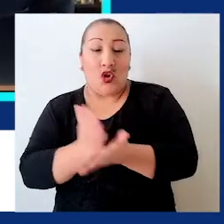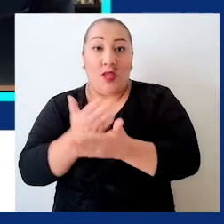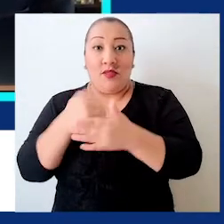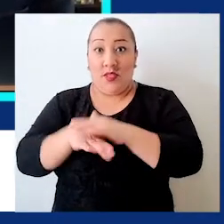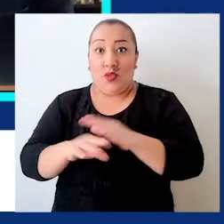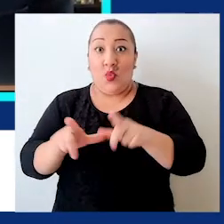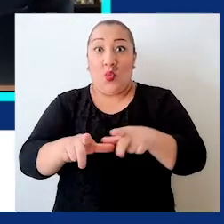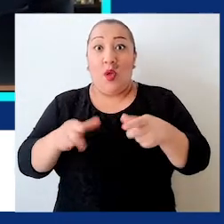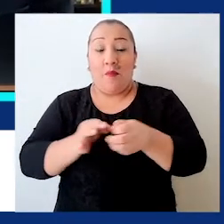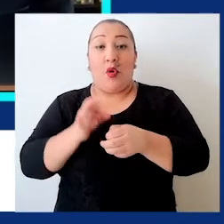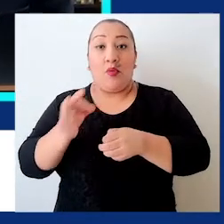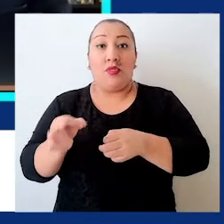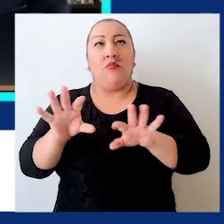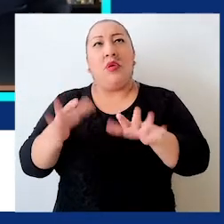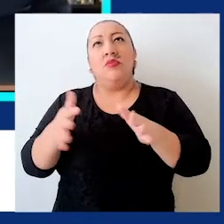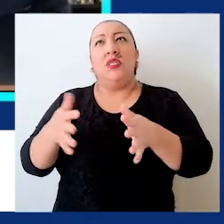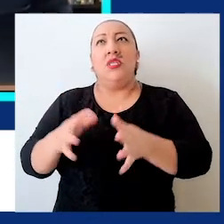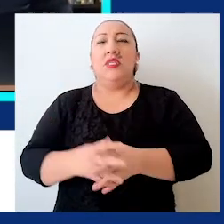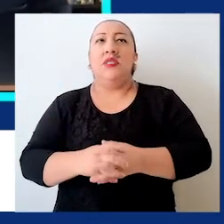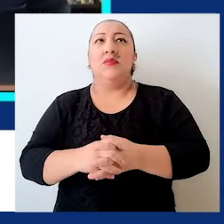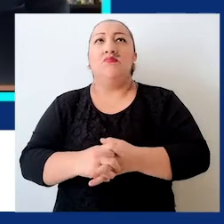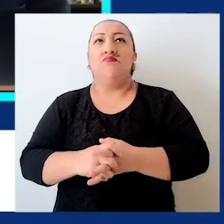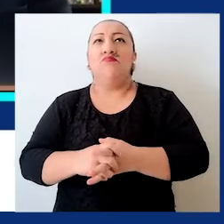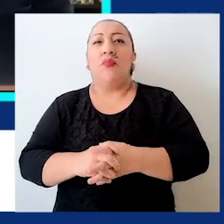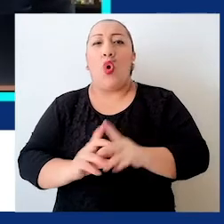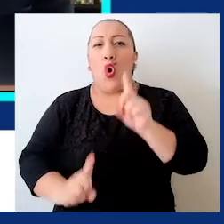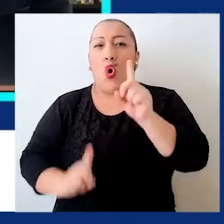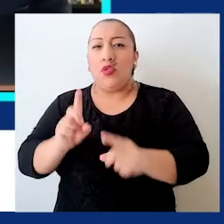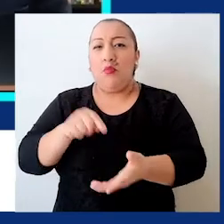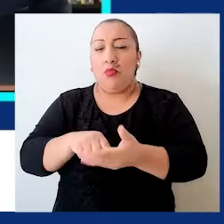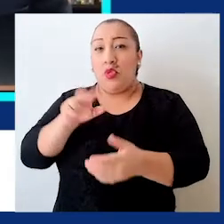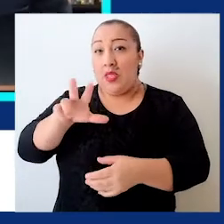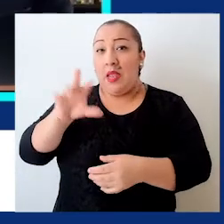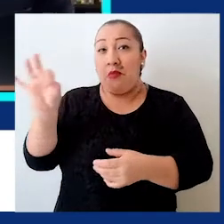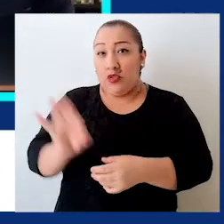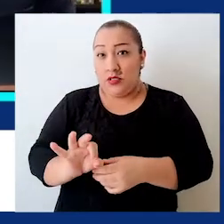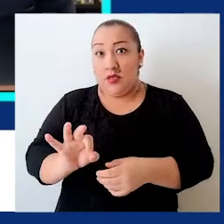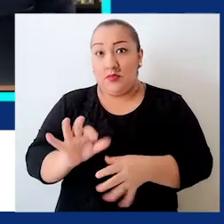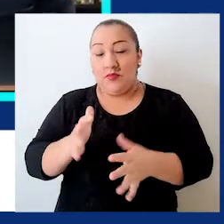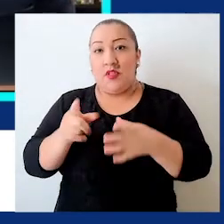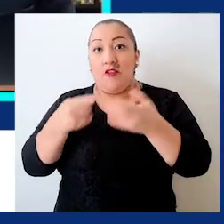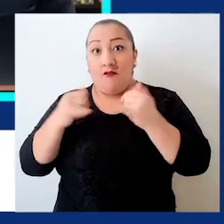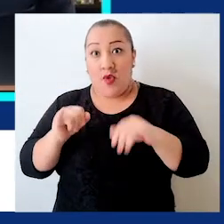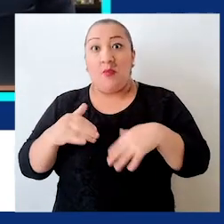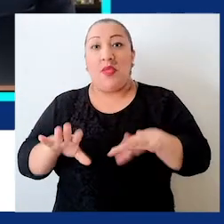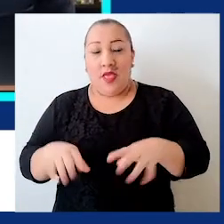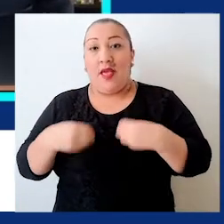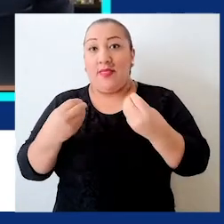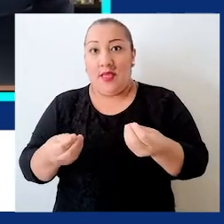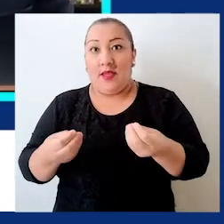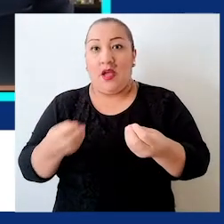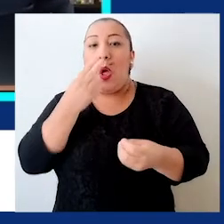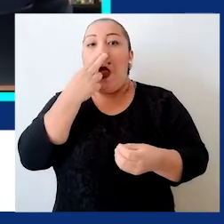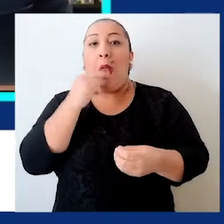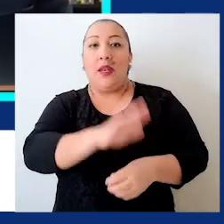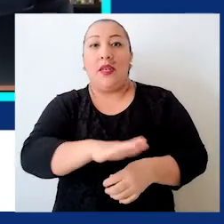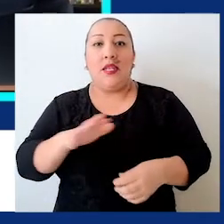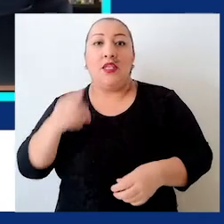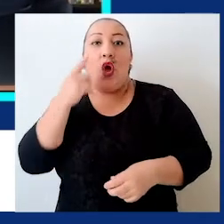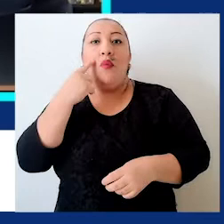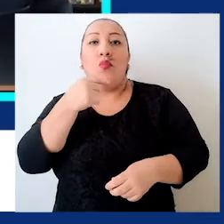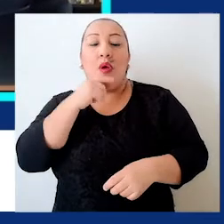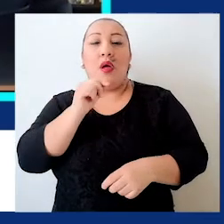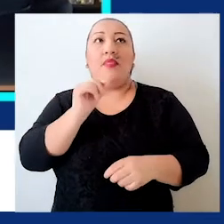en zona rural es aproximadamente de 11.3%. Este dato significa que niños y niñas de 13